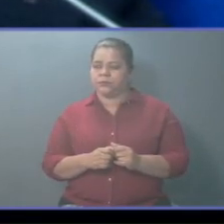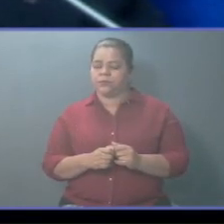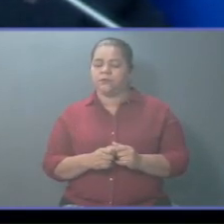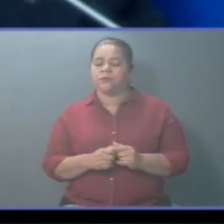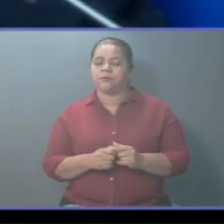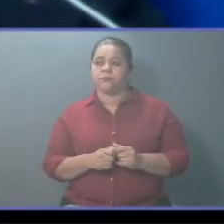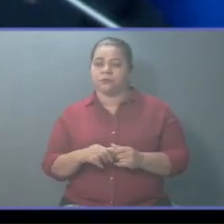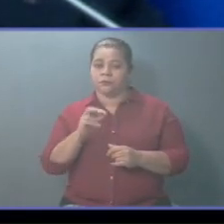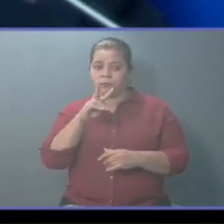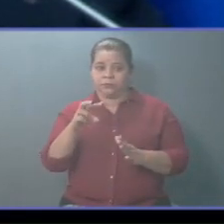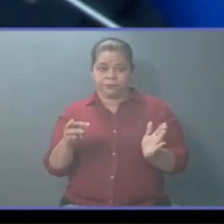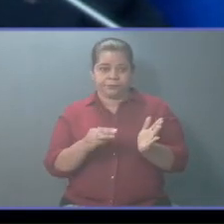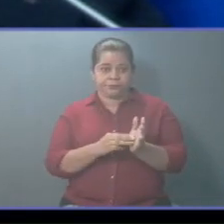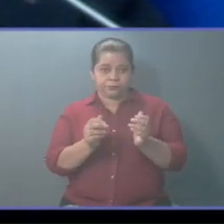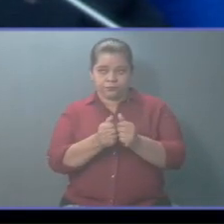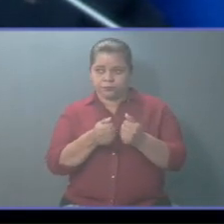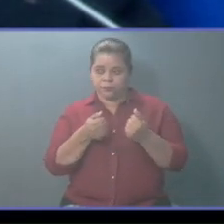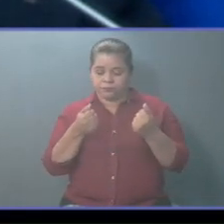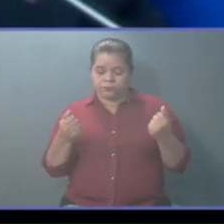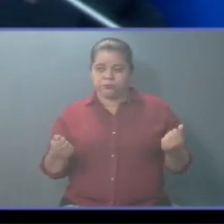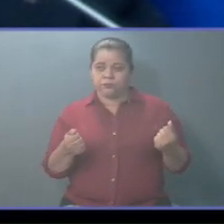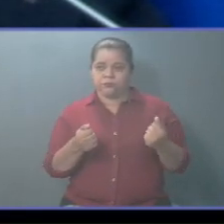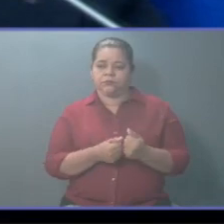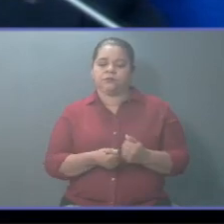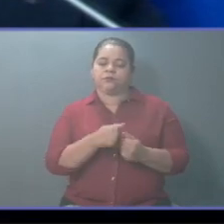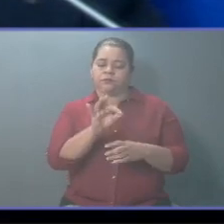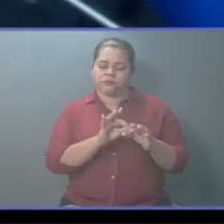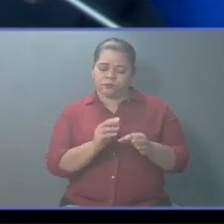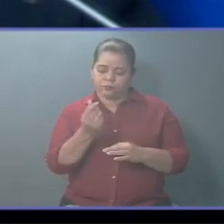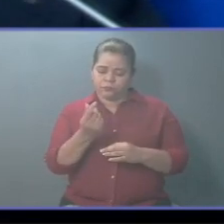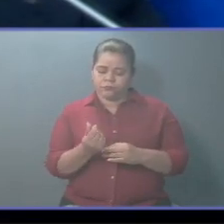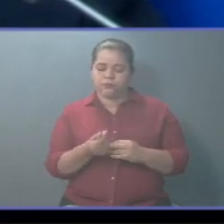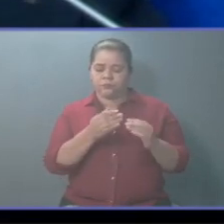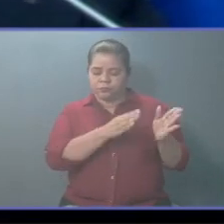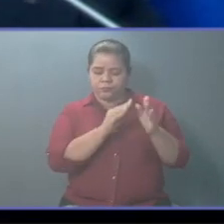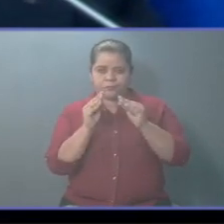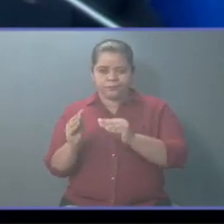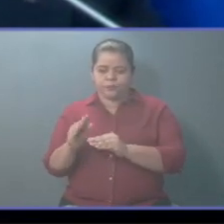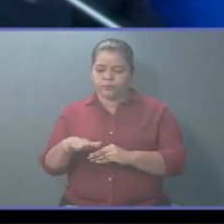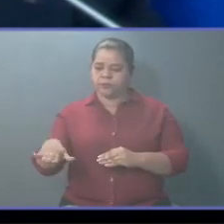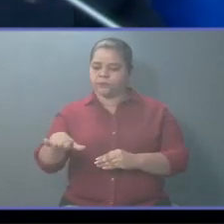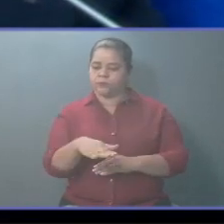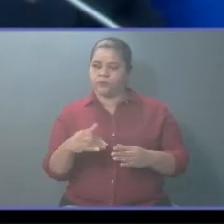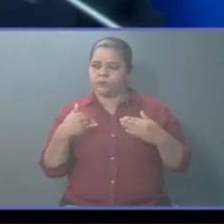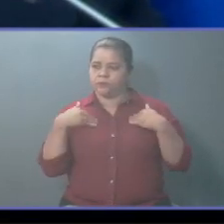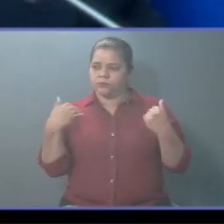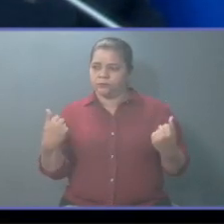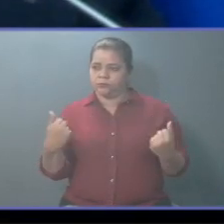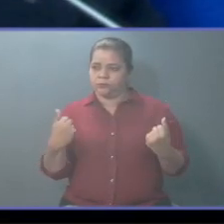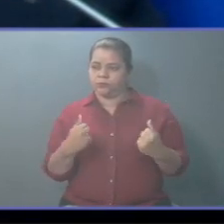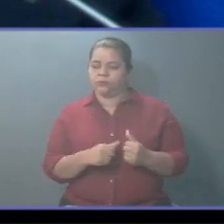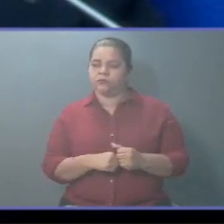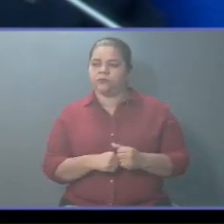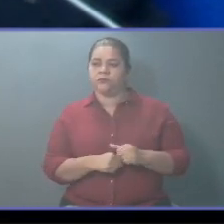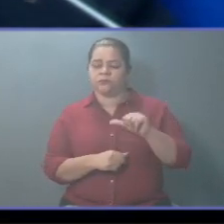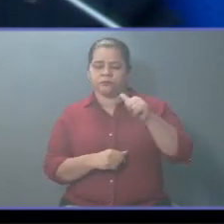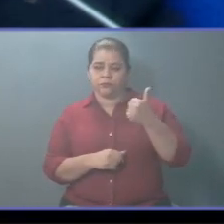Dentro de los 2.000 millones hay recursos que van orientados al área de salud,